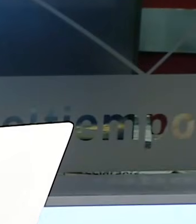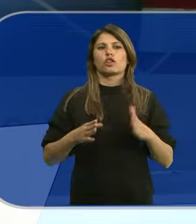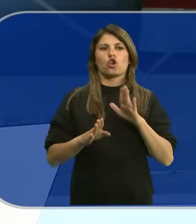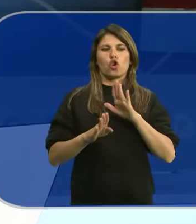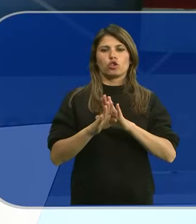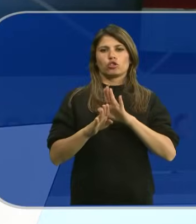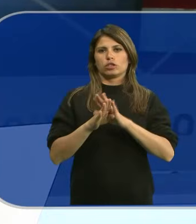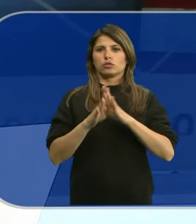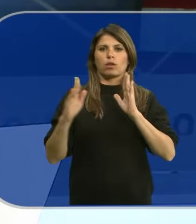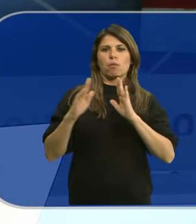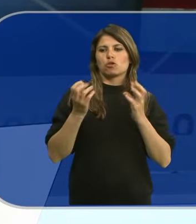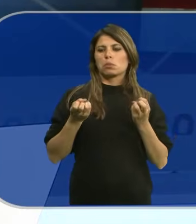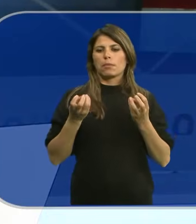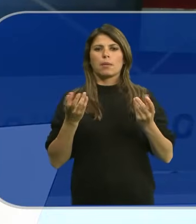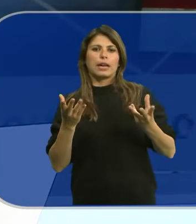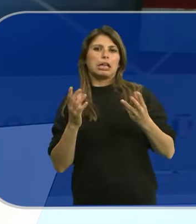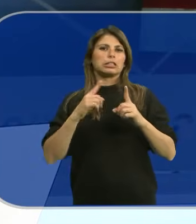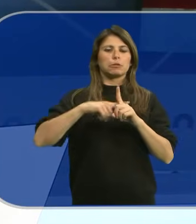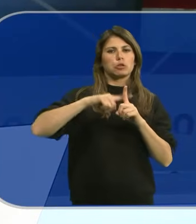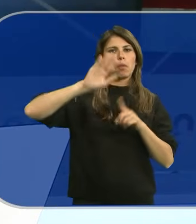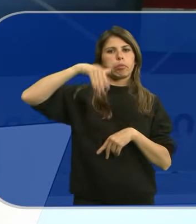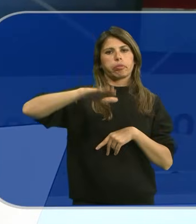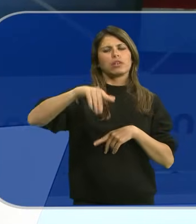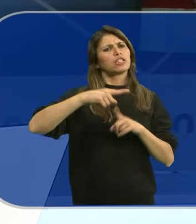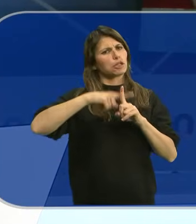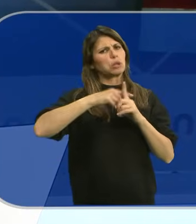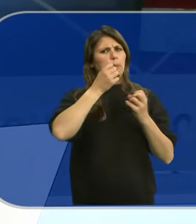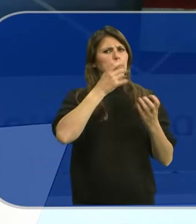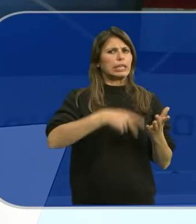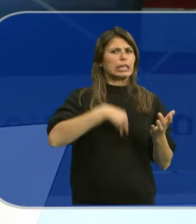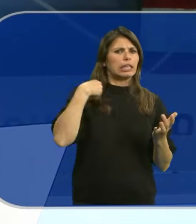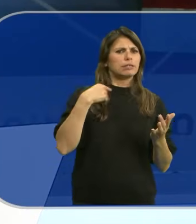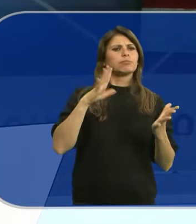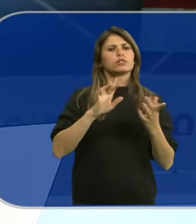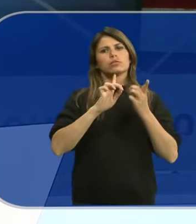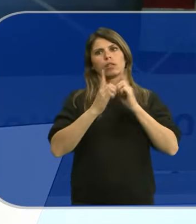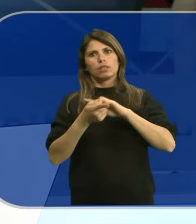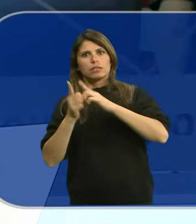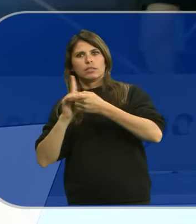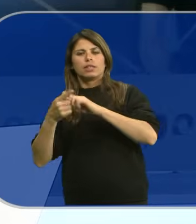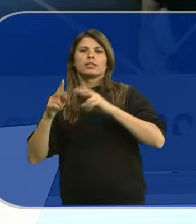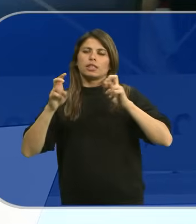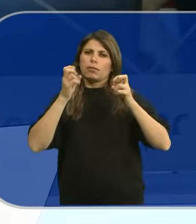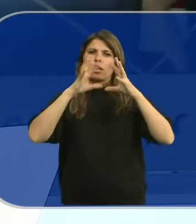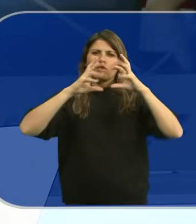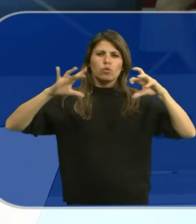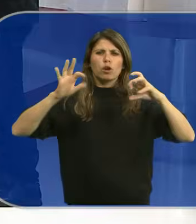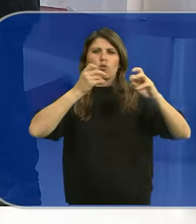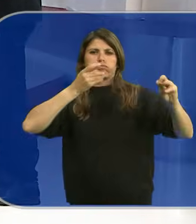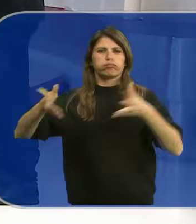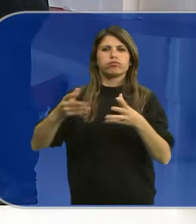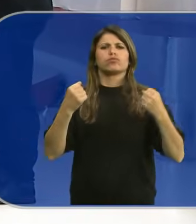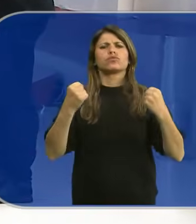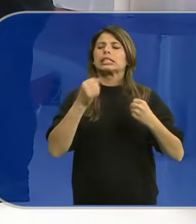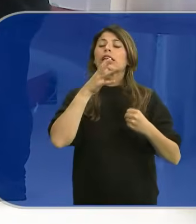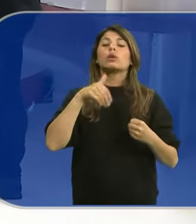Seguimos inmersos en una primavera variable, con buenas temperaturas en general, pero muy cambiante en cuanto a la nubosidad o a los fuertes vientos. ¿Qué nos espera en